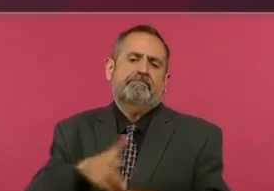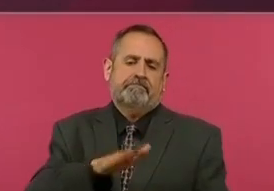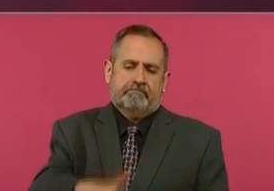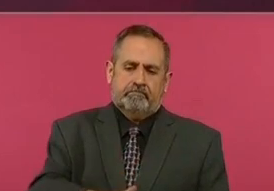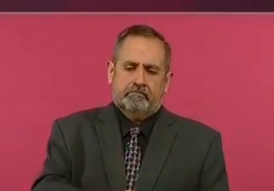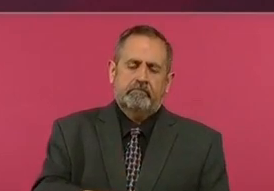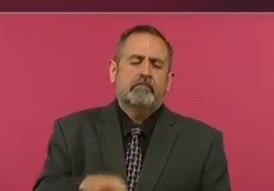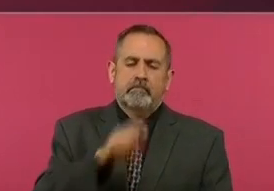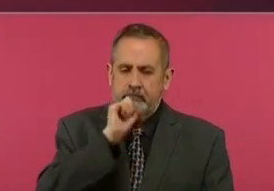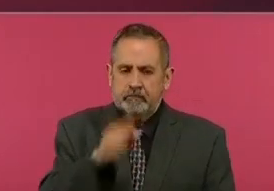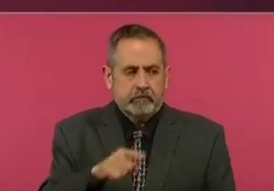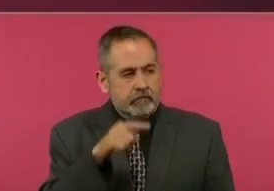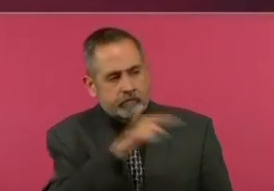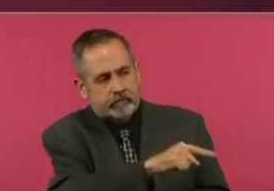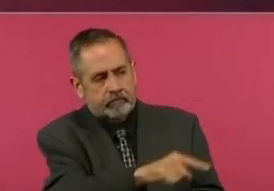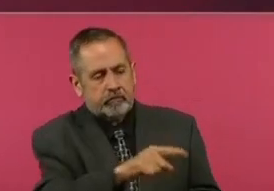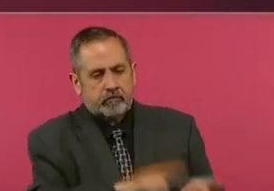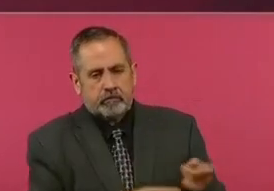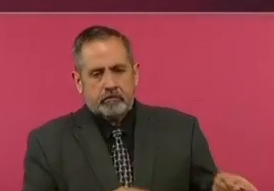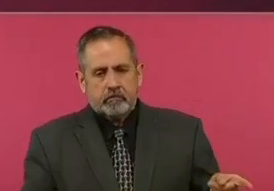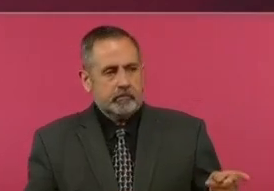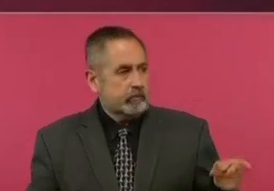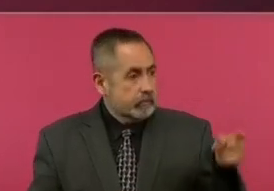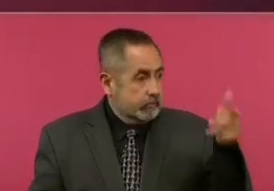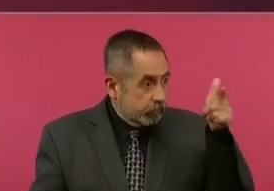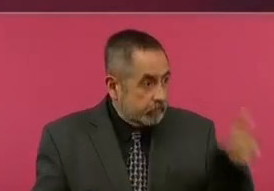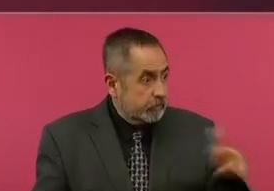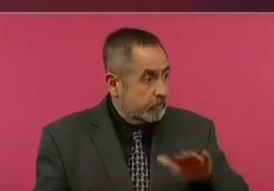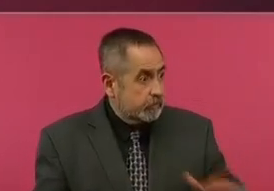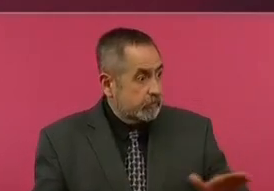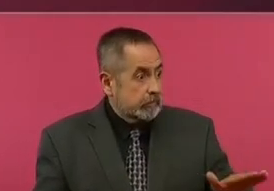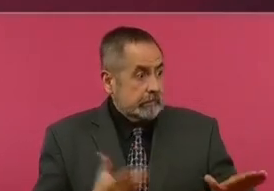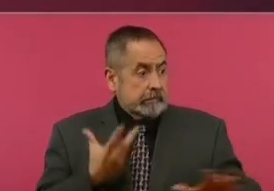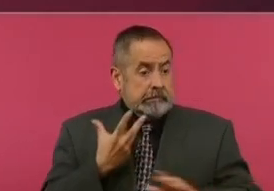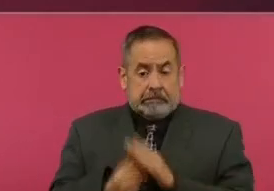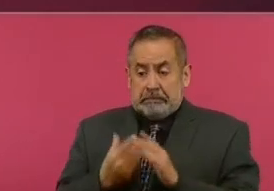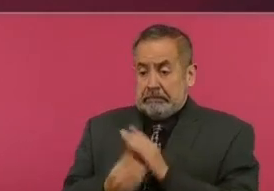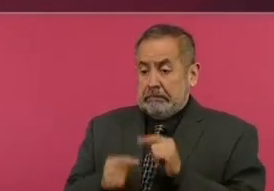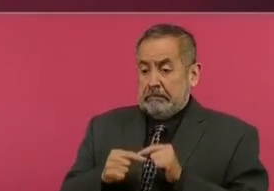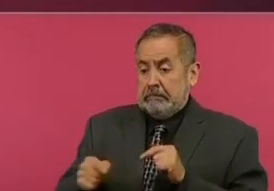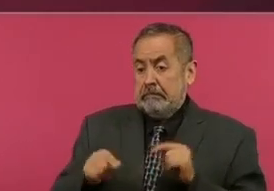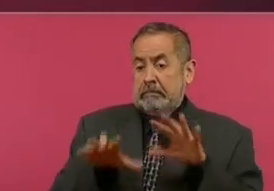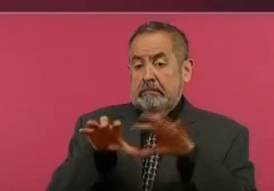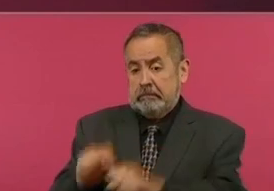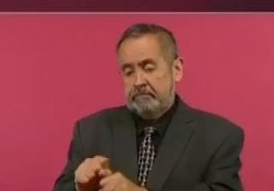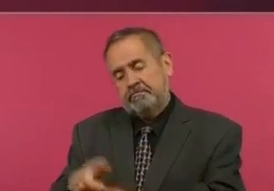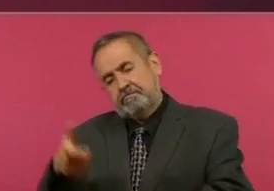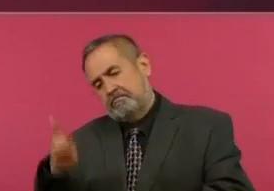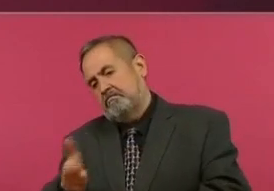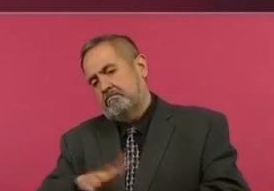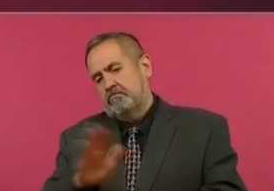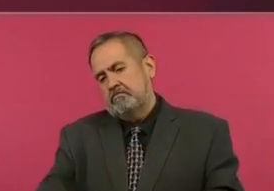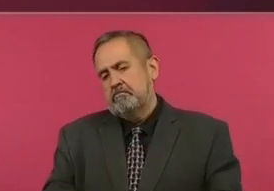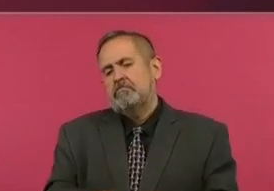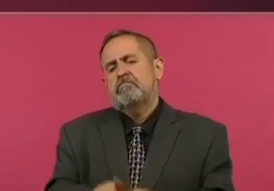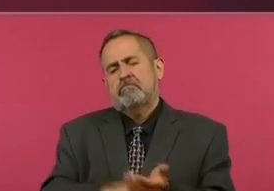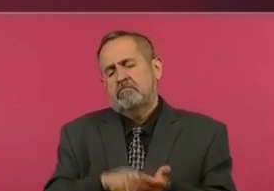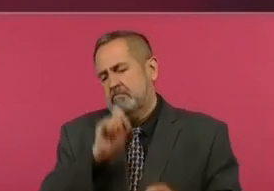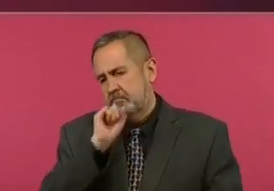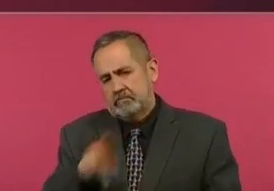sobre el crimen del señor y de su hijo, y por eso también lo